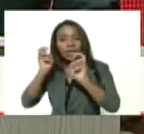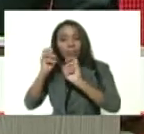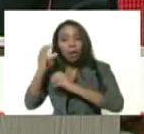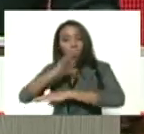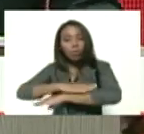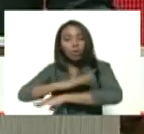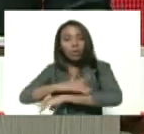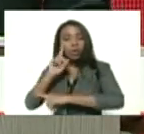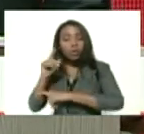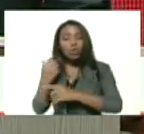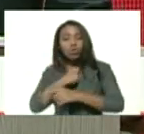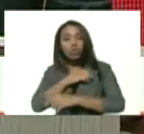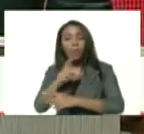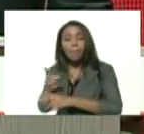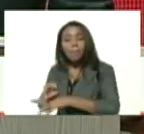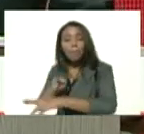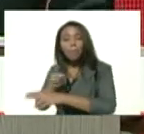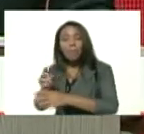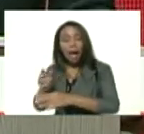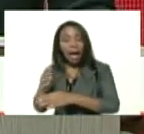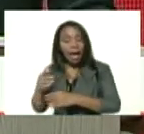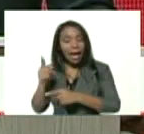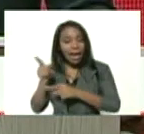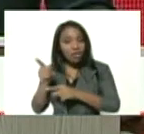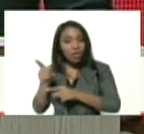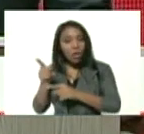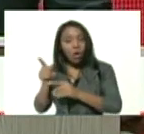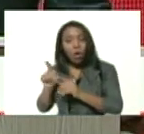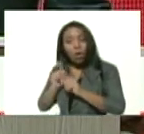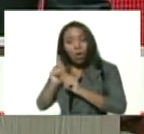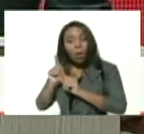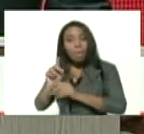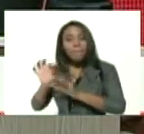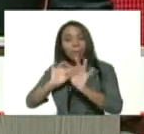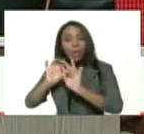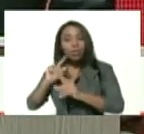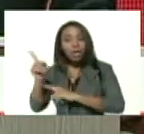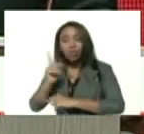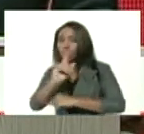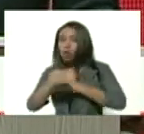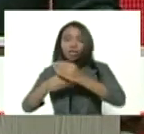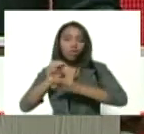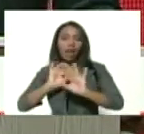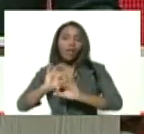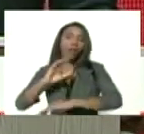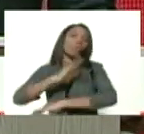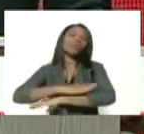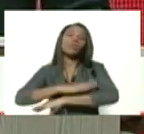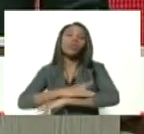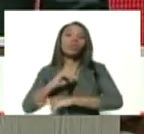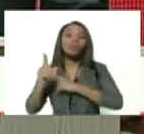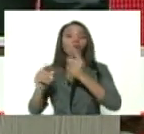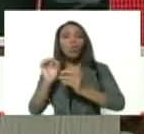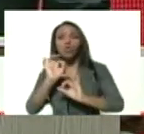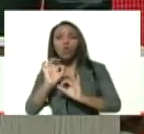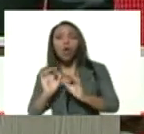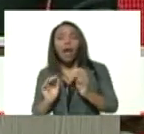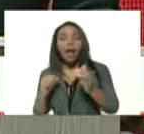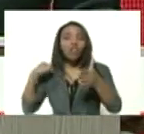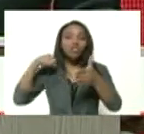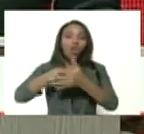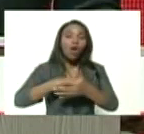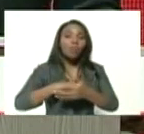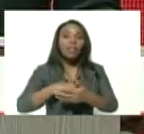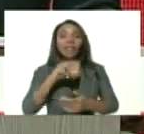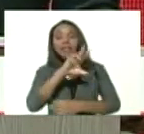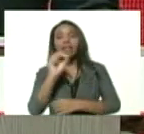todo preparado y no les salió, como no les salió el atentado con drones, como no les salió el golpe del 30 de